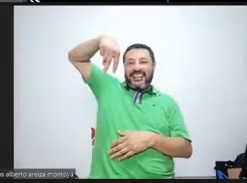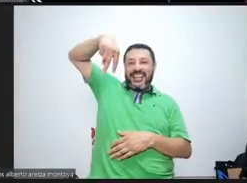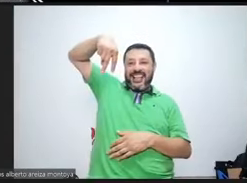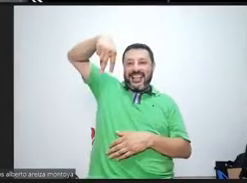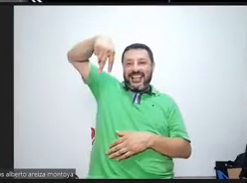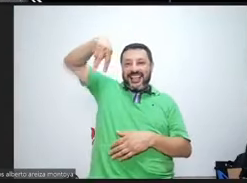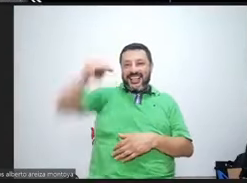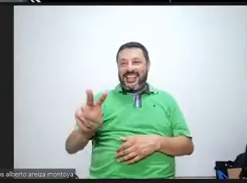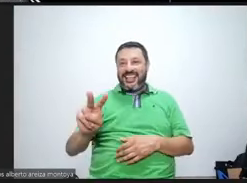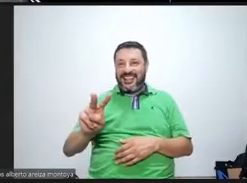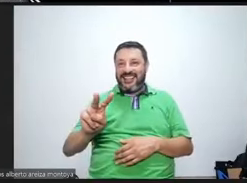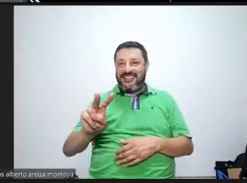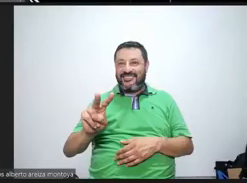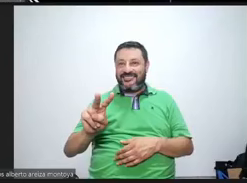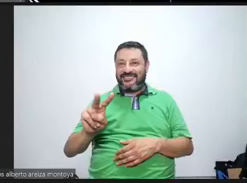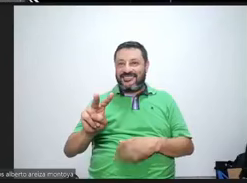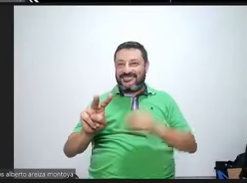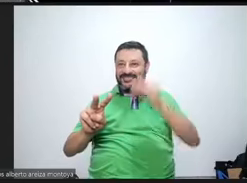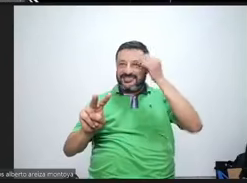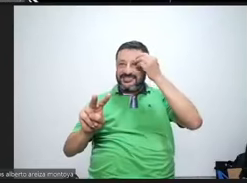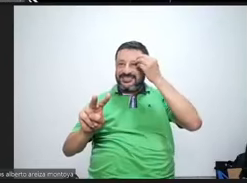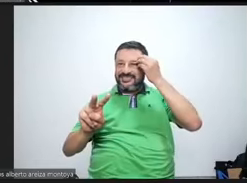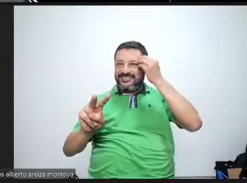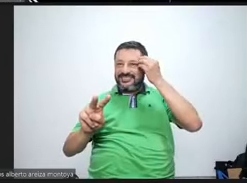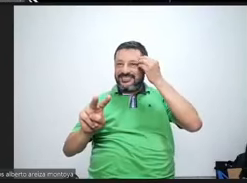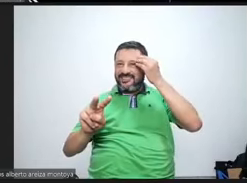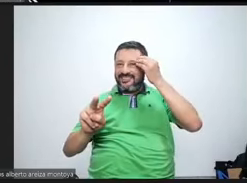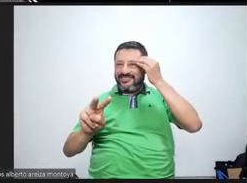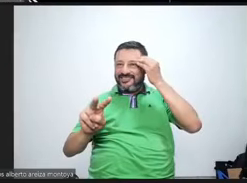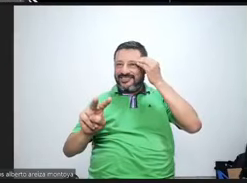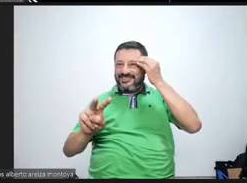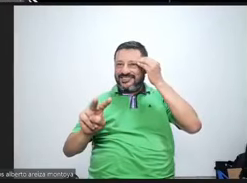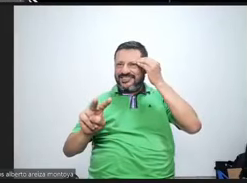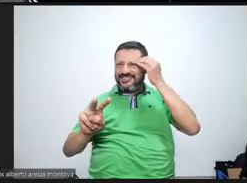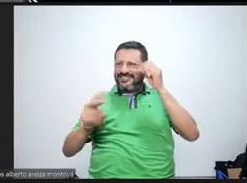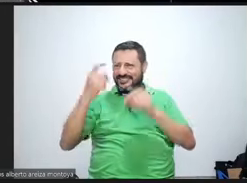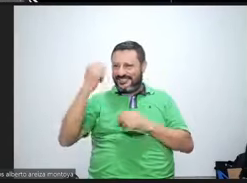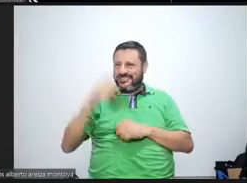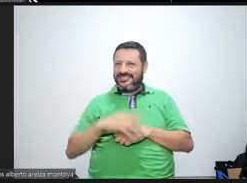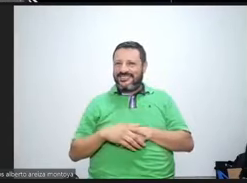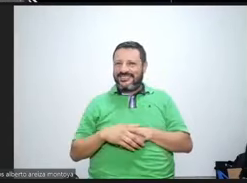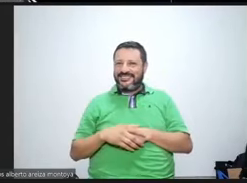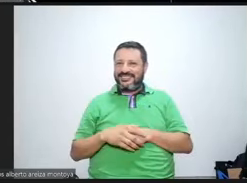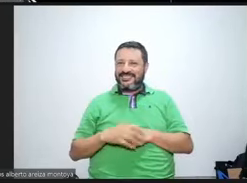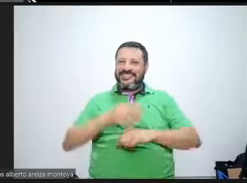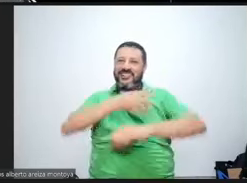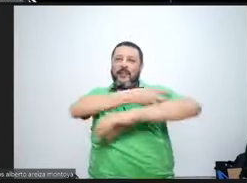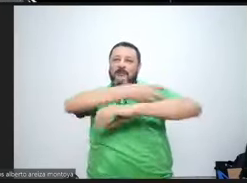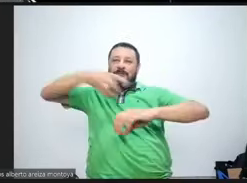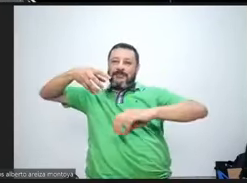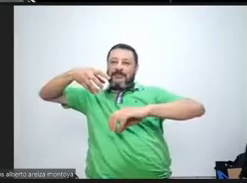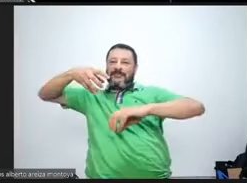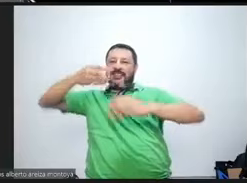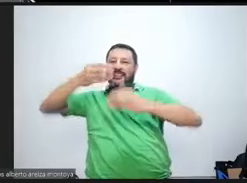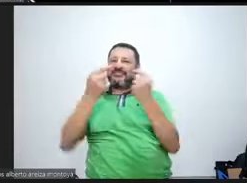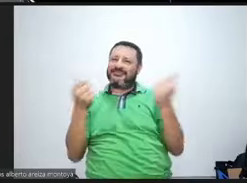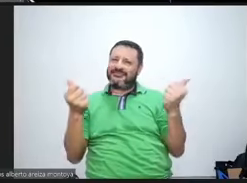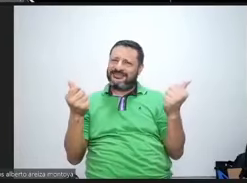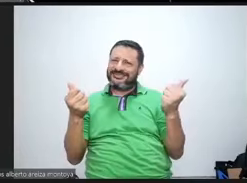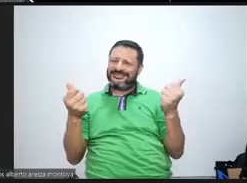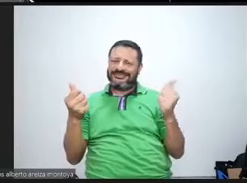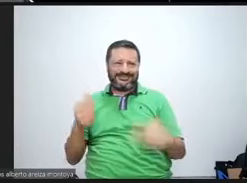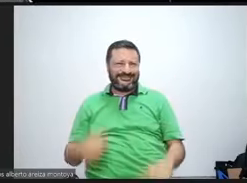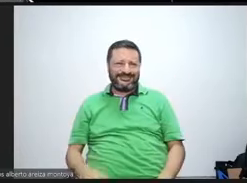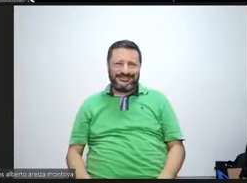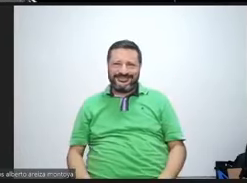abajo, al mismo tiempo. Entonces yo decía, pero ¿cómo así? O gritaban, fuerte, suave, que,